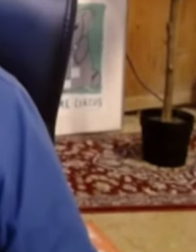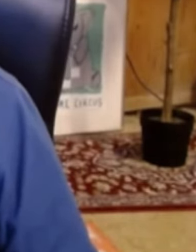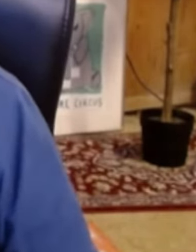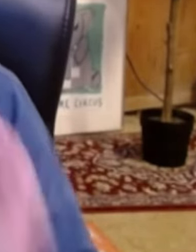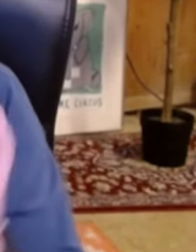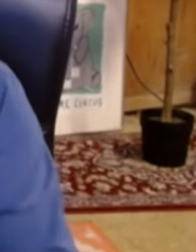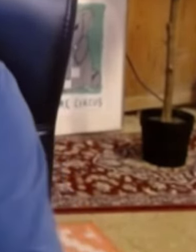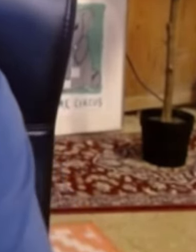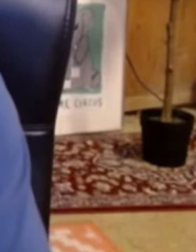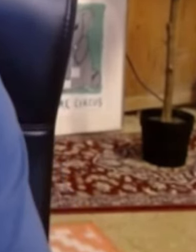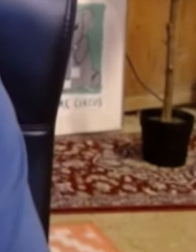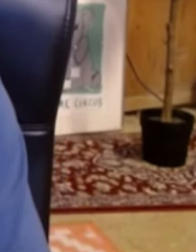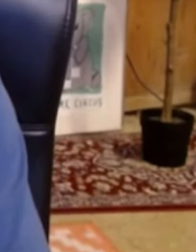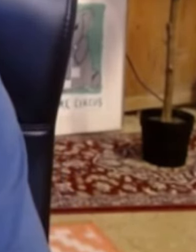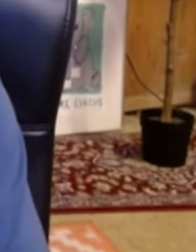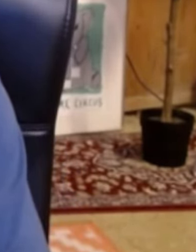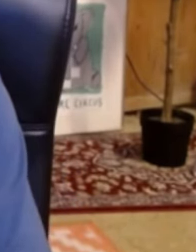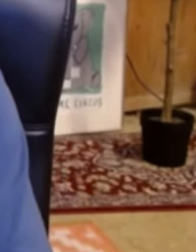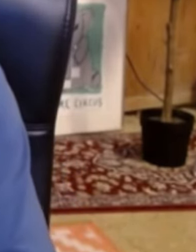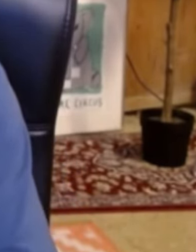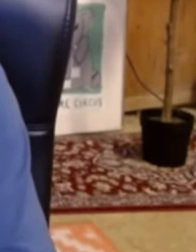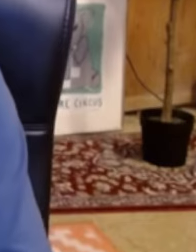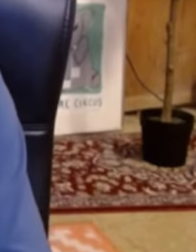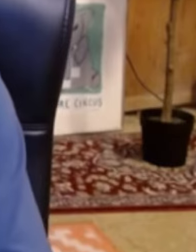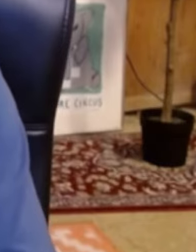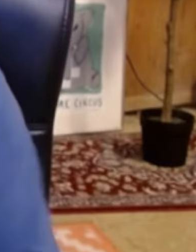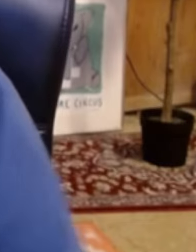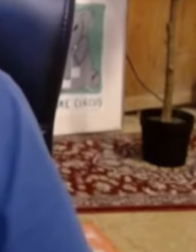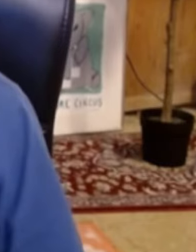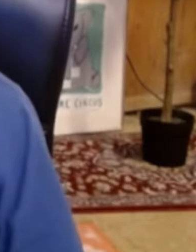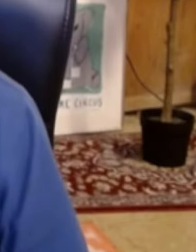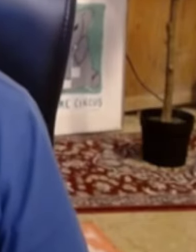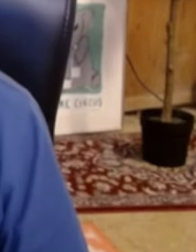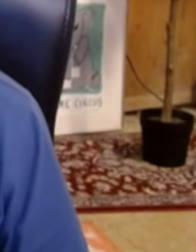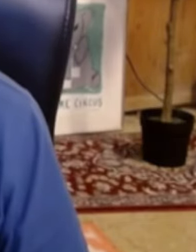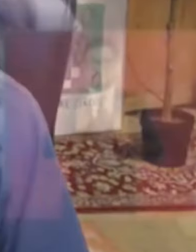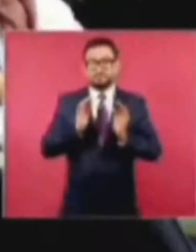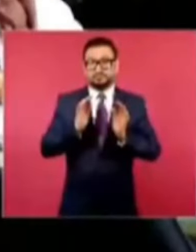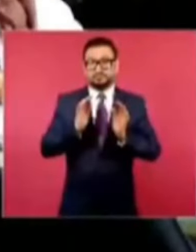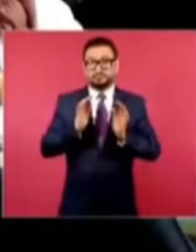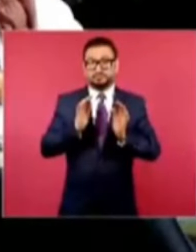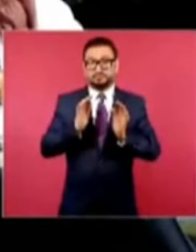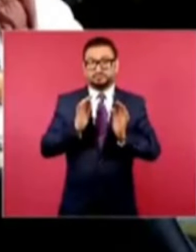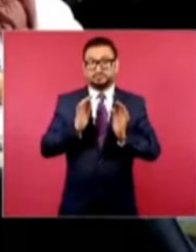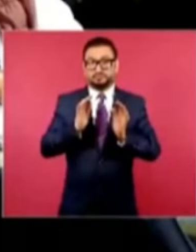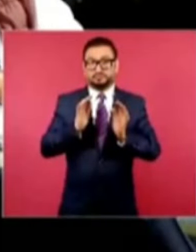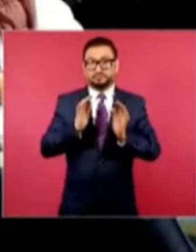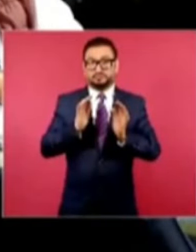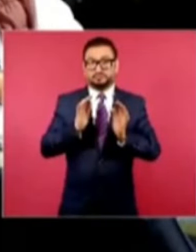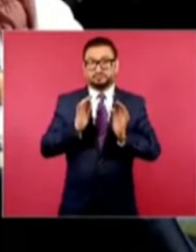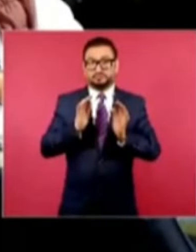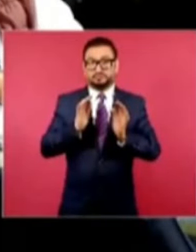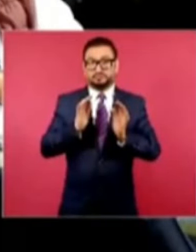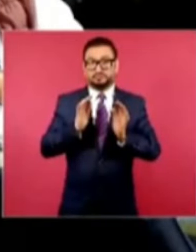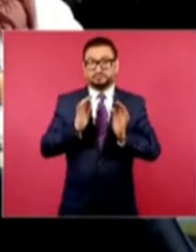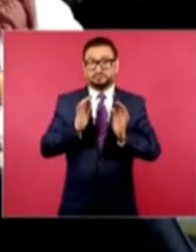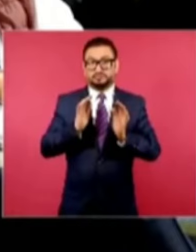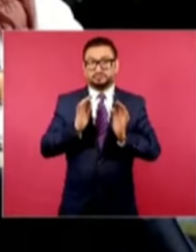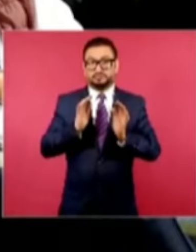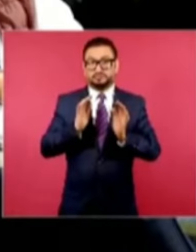la plataforma chayoteril y de choque Latinos, de la cual, bueno, pues es una serie de denuncias que creo vale la pena